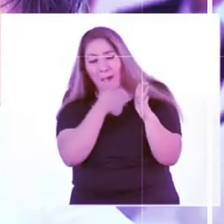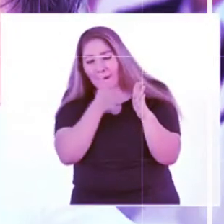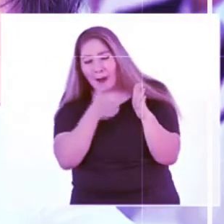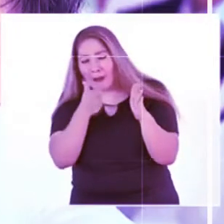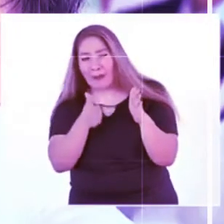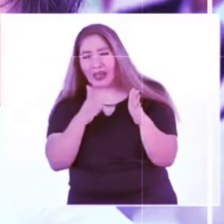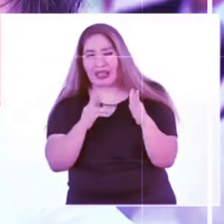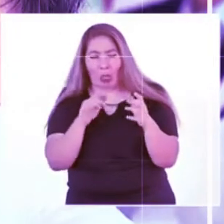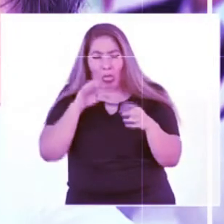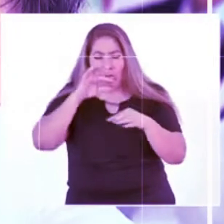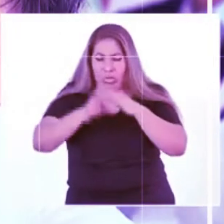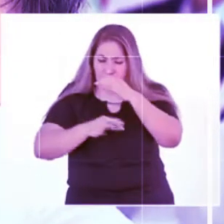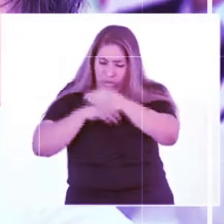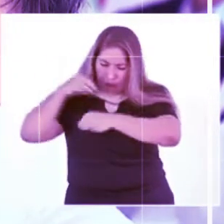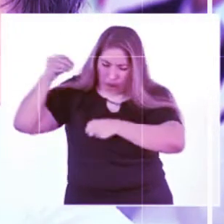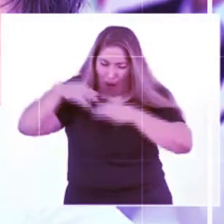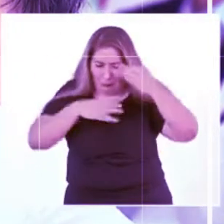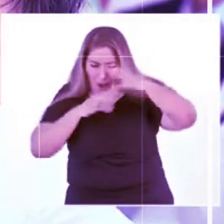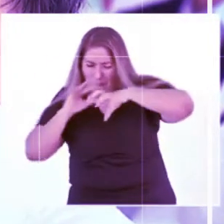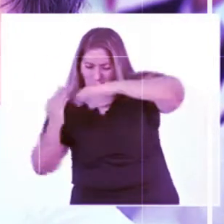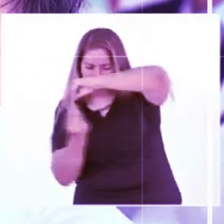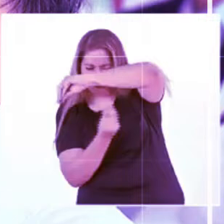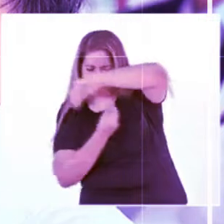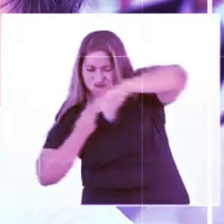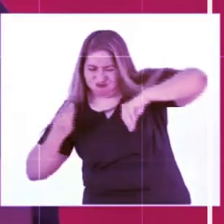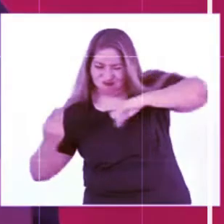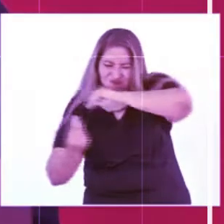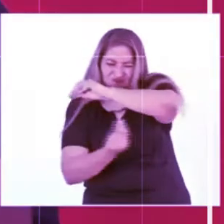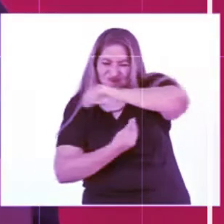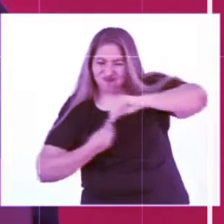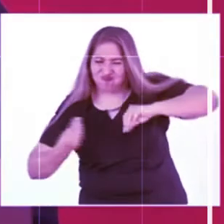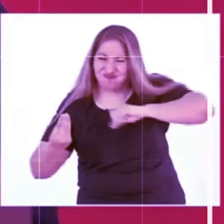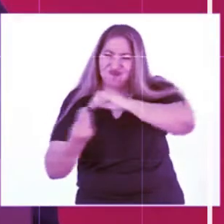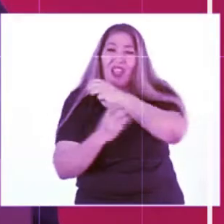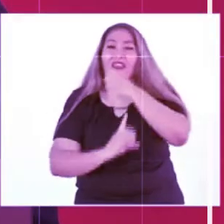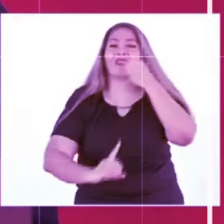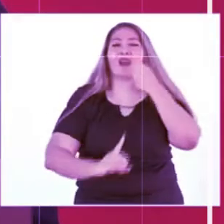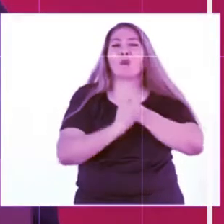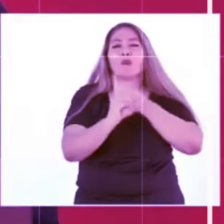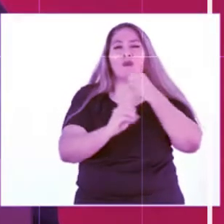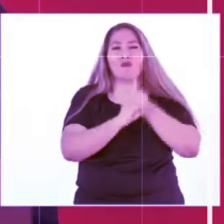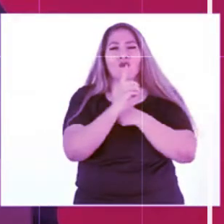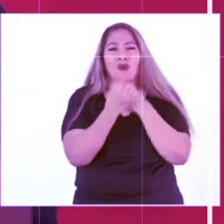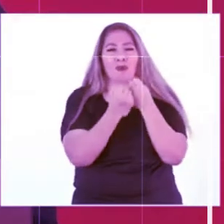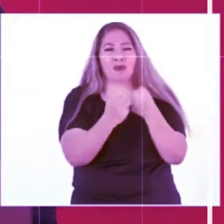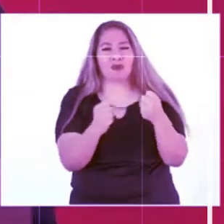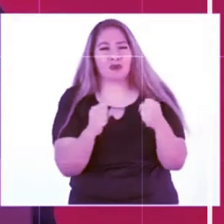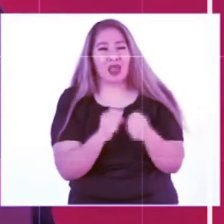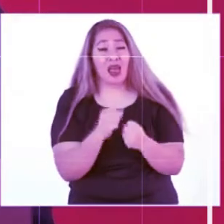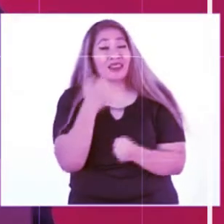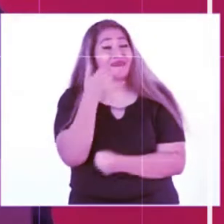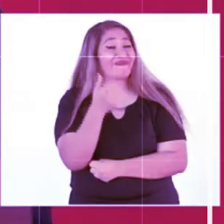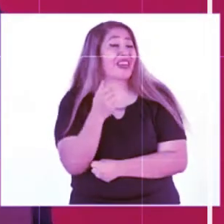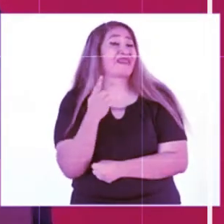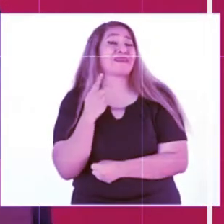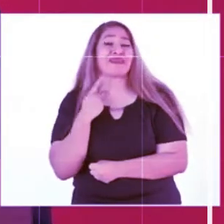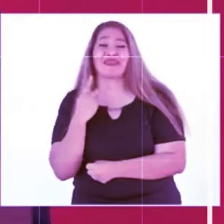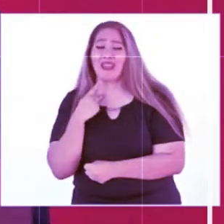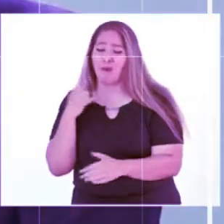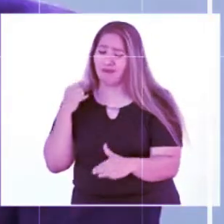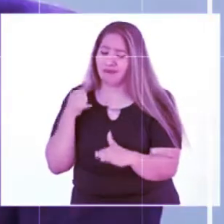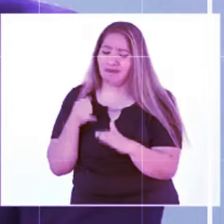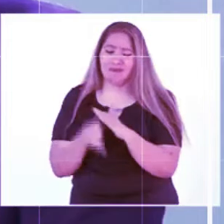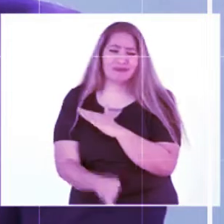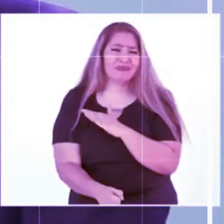una madeja de problemas sociales y políticos. Se profundizaron